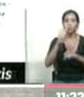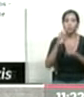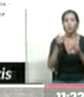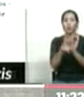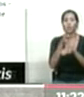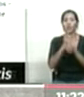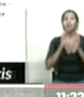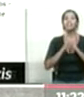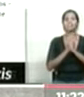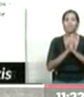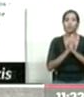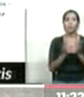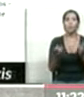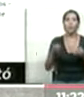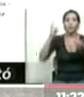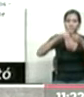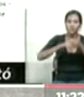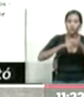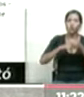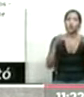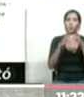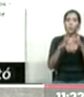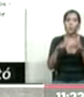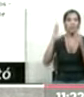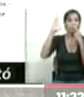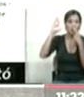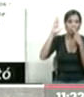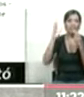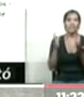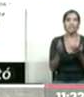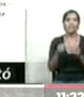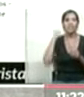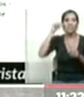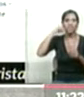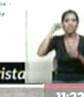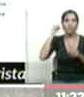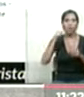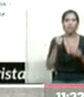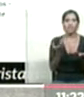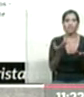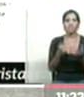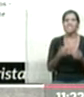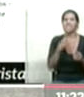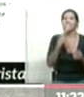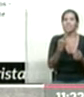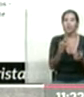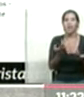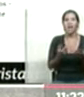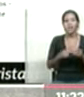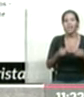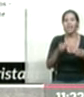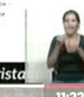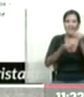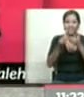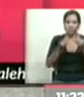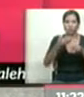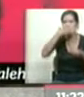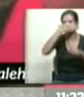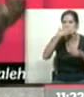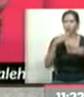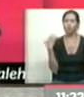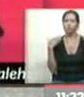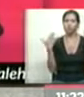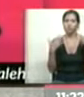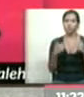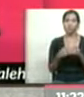tras asociarse con grupos neonazis y emitir un video en el que se jactó de haber preparado atentados terroristas. Y luego